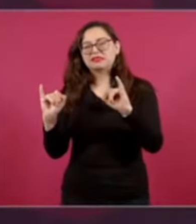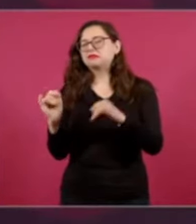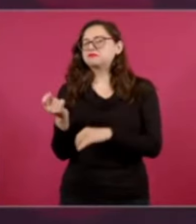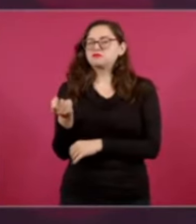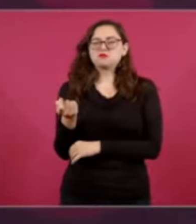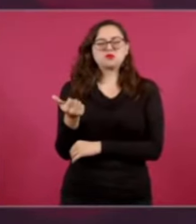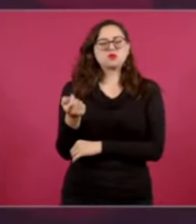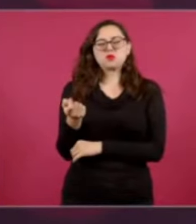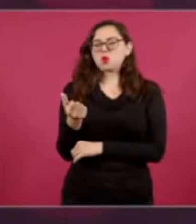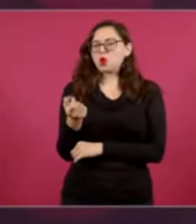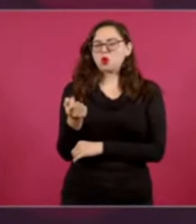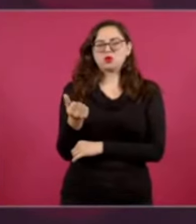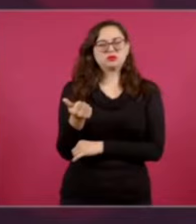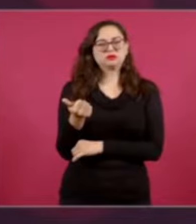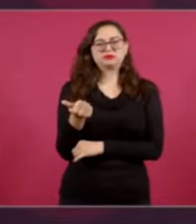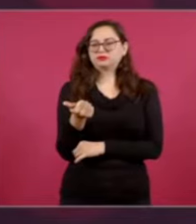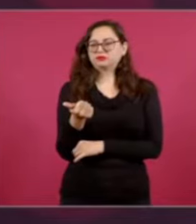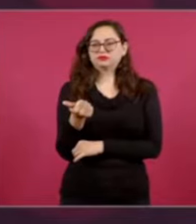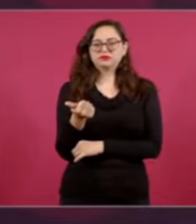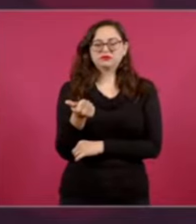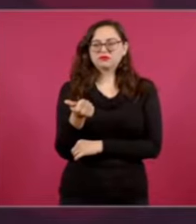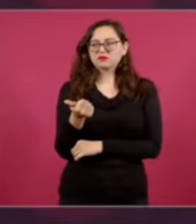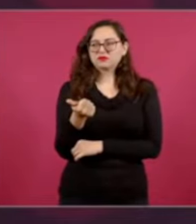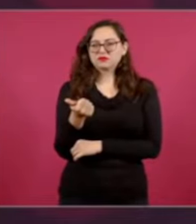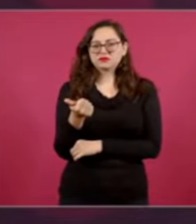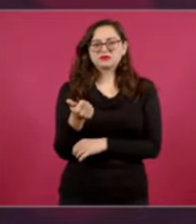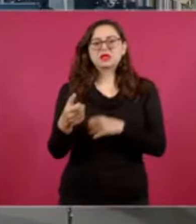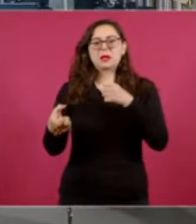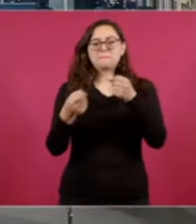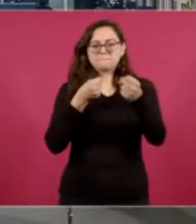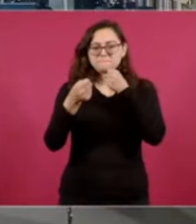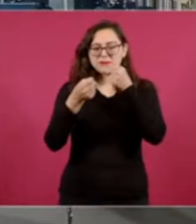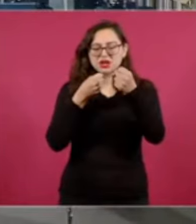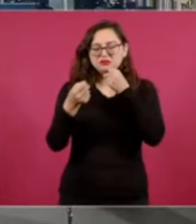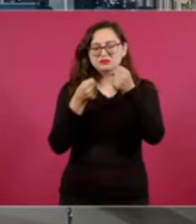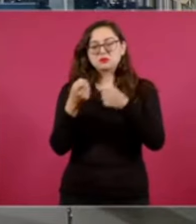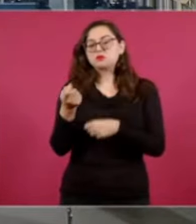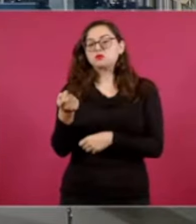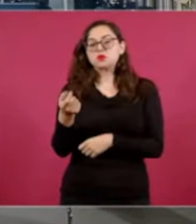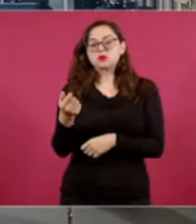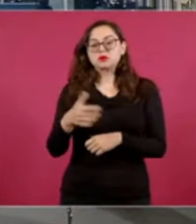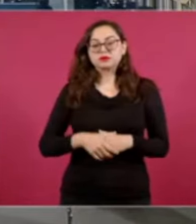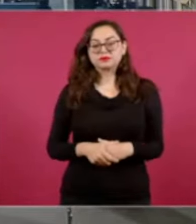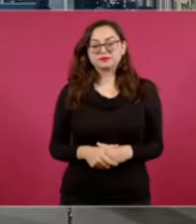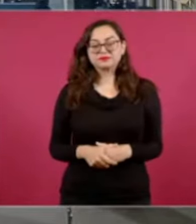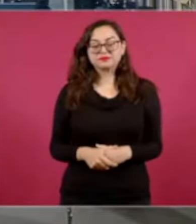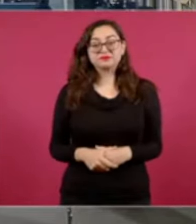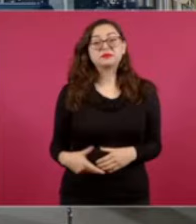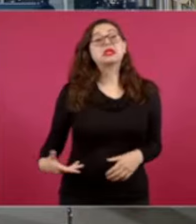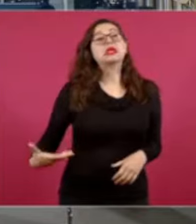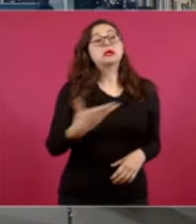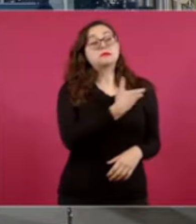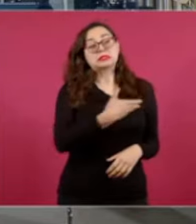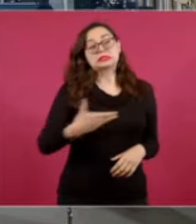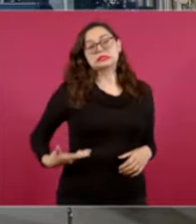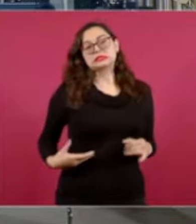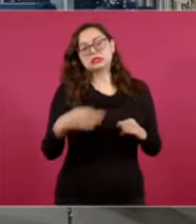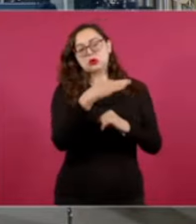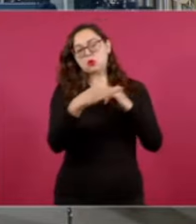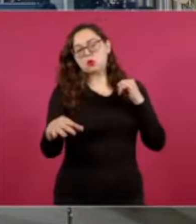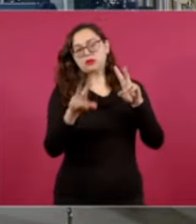o los medios de periodistas. Presidente, ya nada más para concluir con este tema, ¿usted tiene